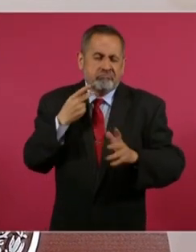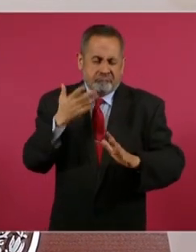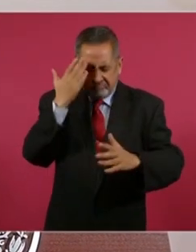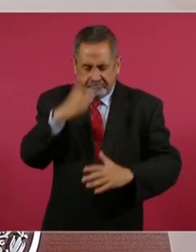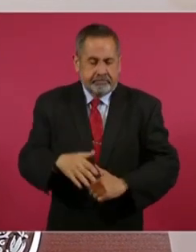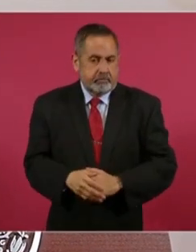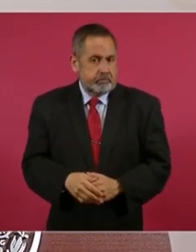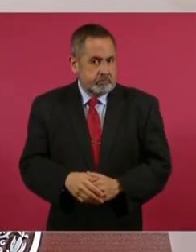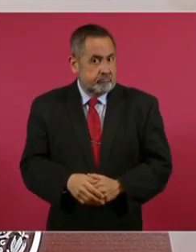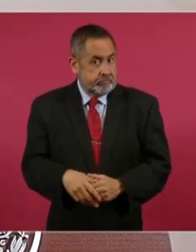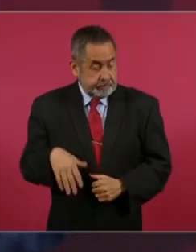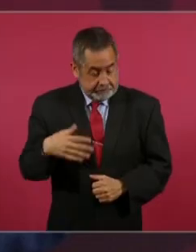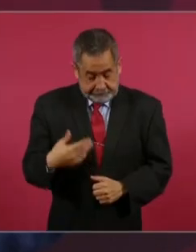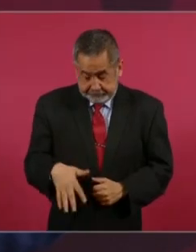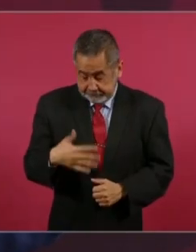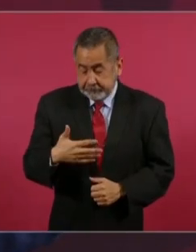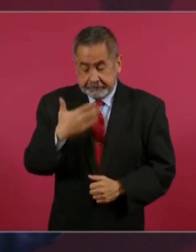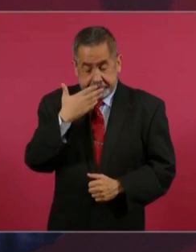Es increíble, pues,